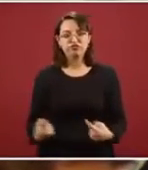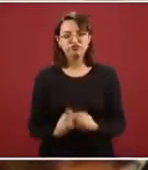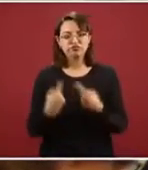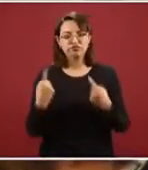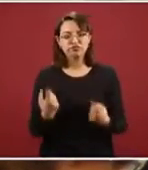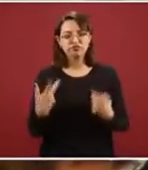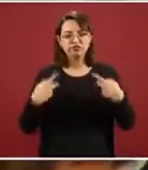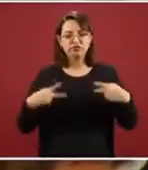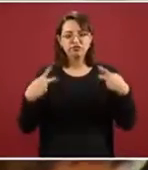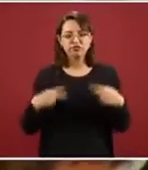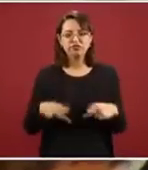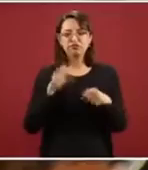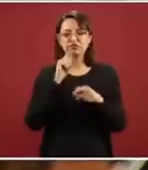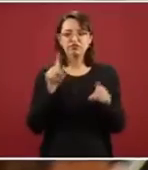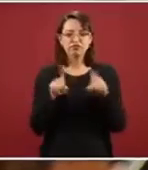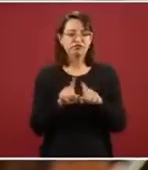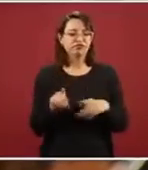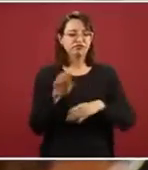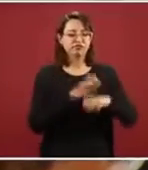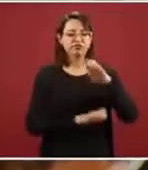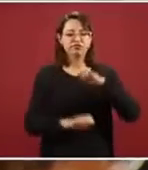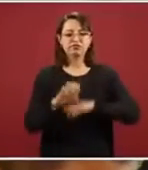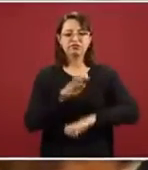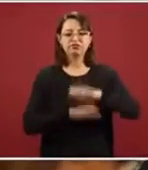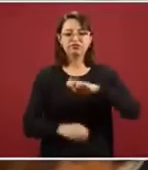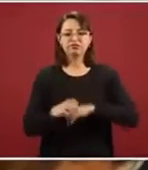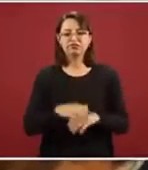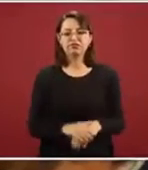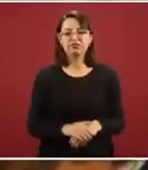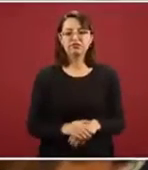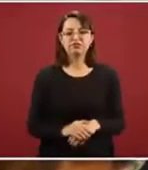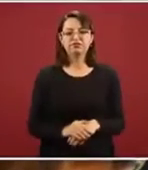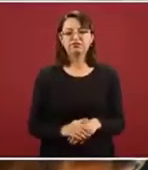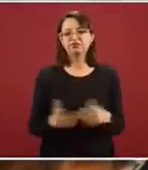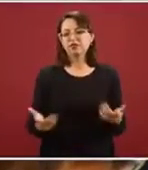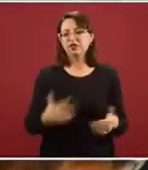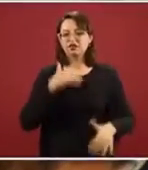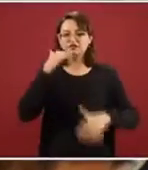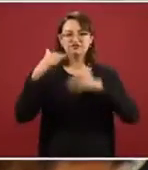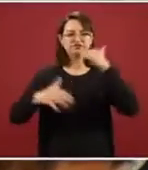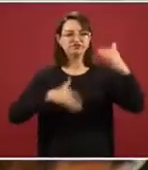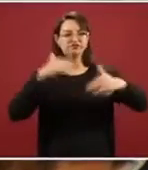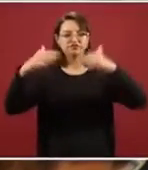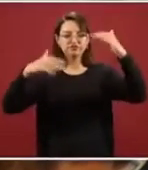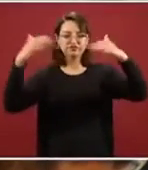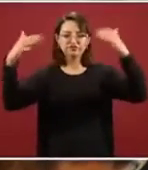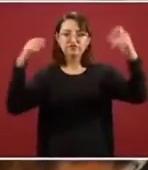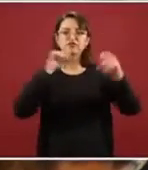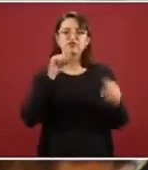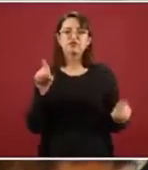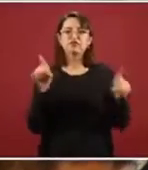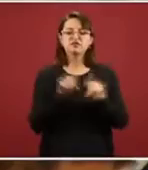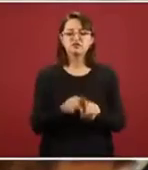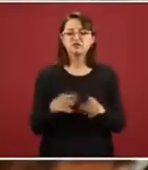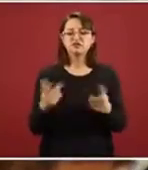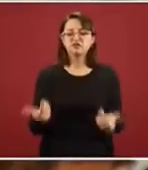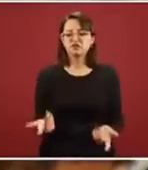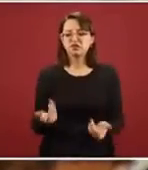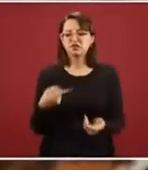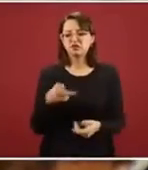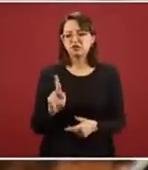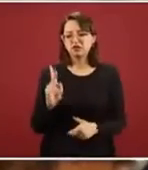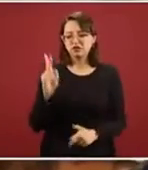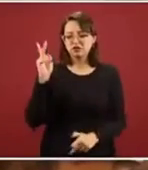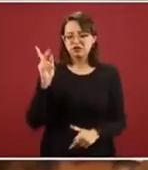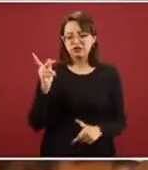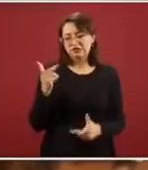a nivel de ciudadanos y a nivel de empresas, y en materia de contaminación también la contingencia, pero eso es una parte